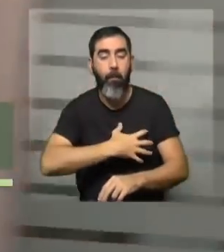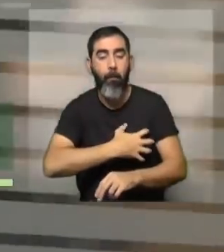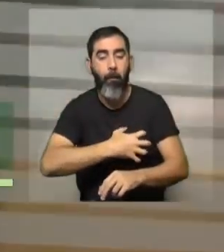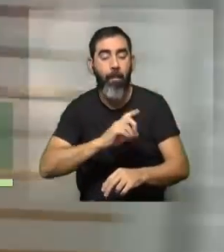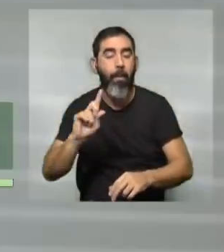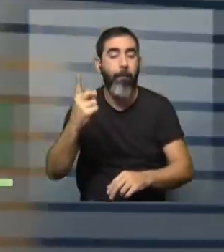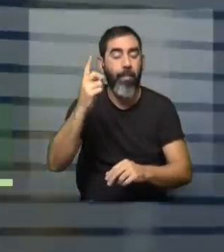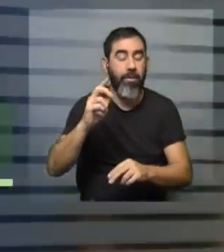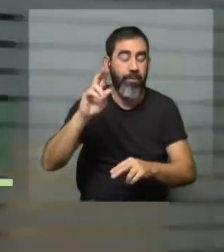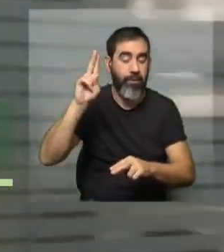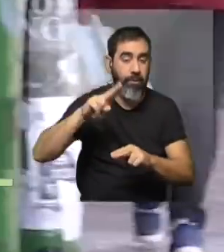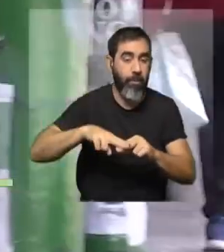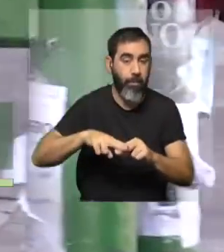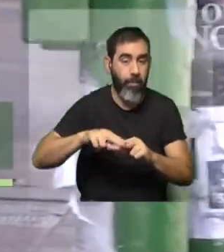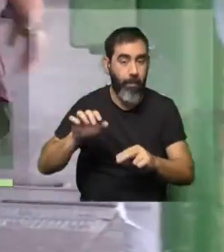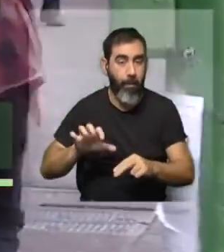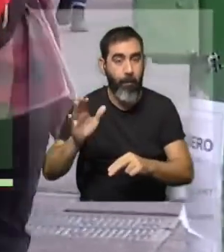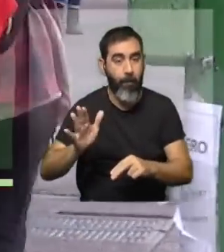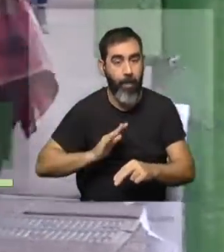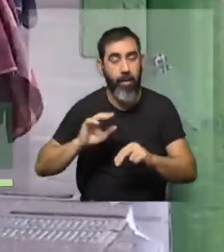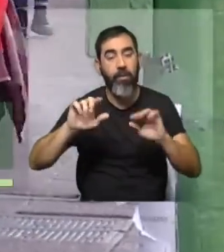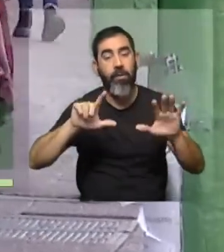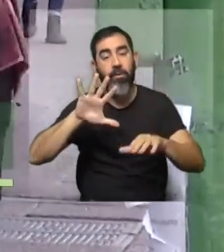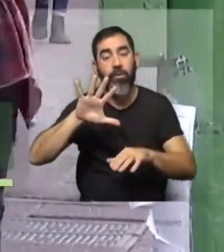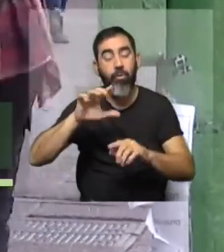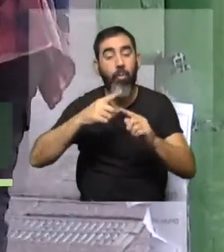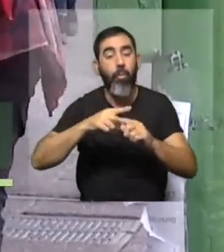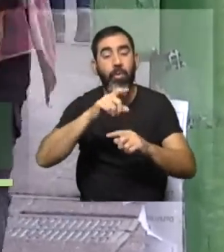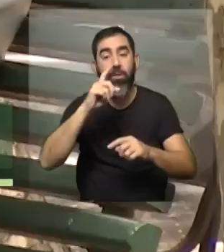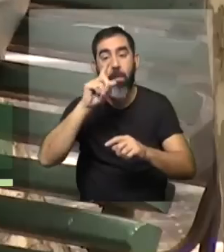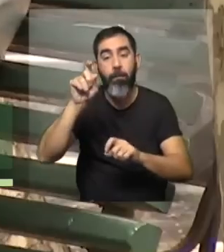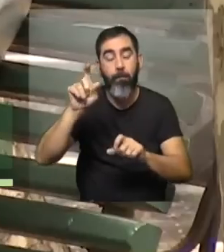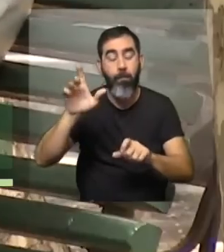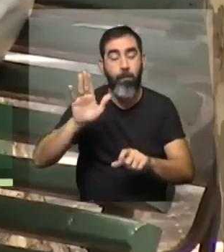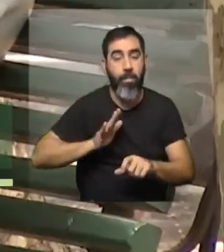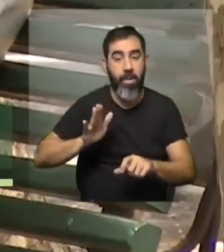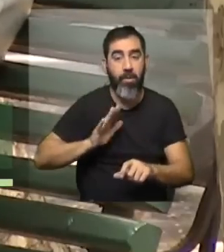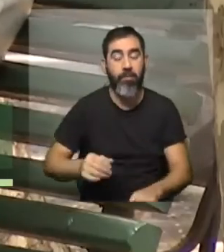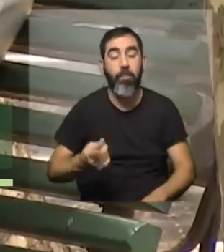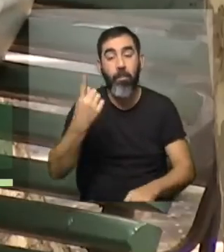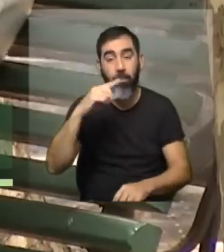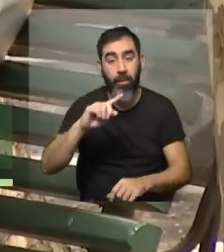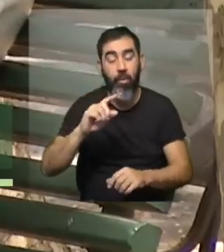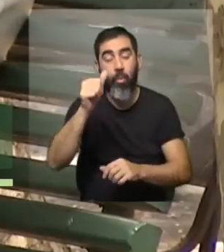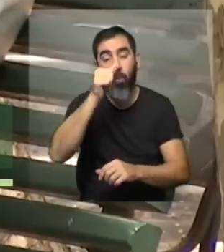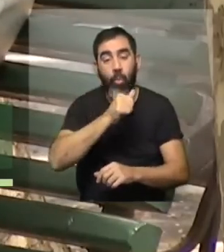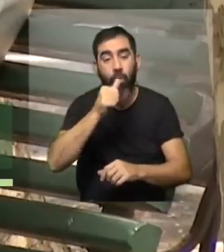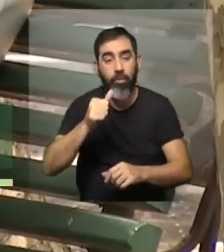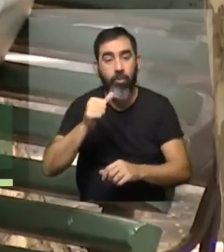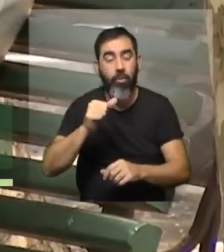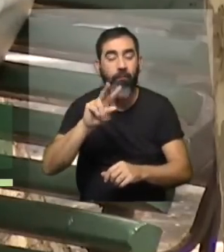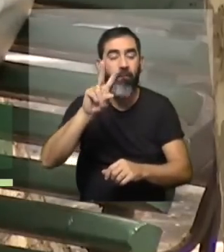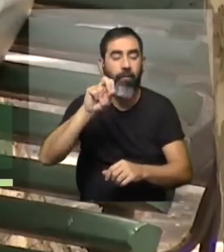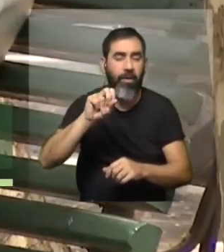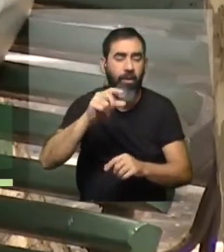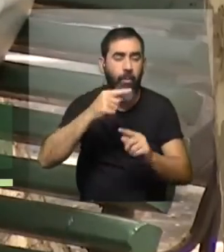cáncer la mujer uruguaya con un 75 casos cada 100.000 es muy elevado pero con una tasa de curación de más